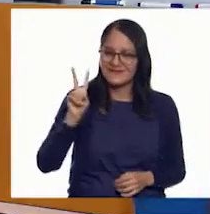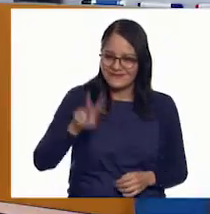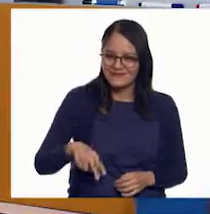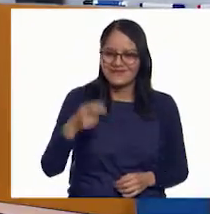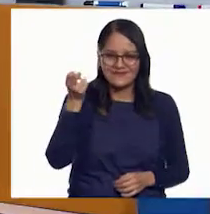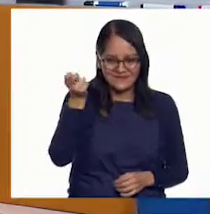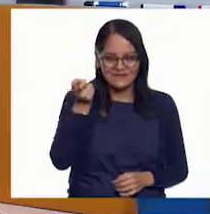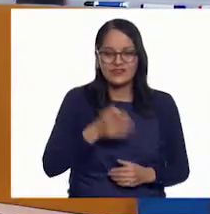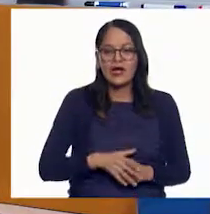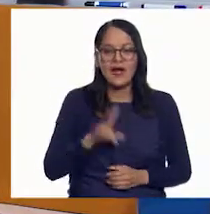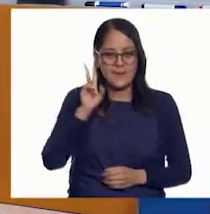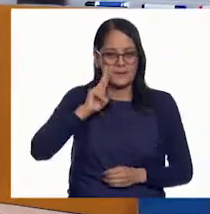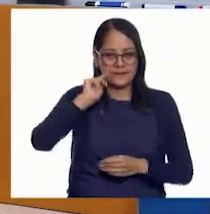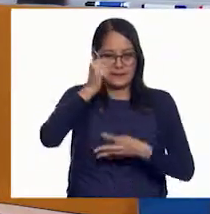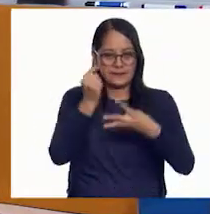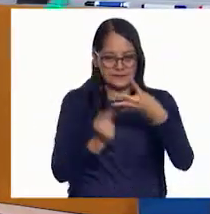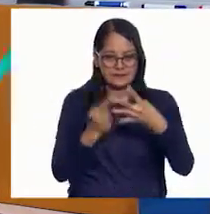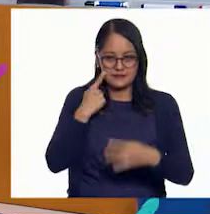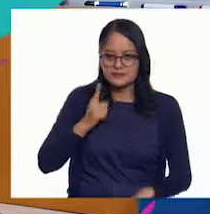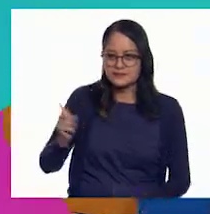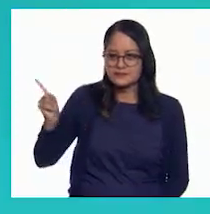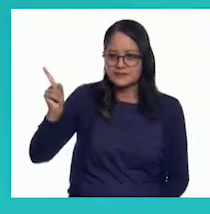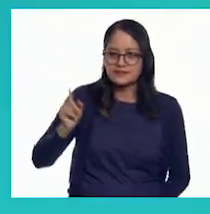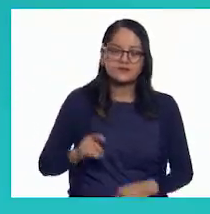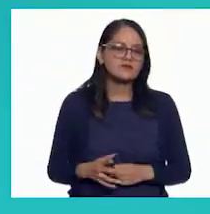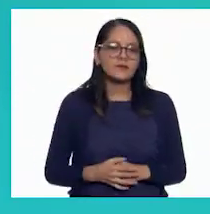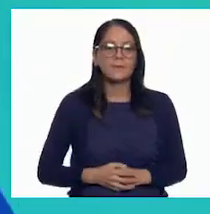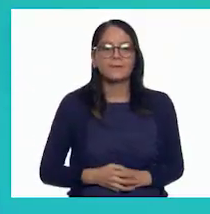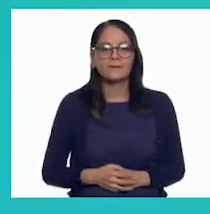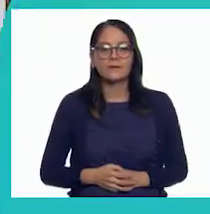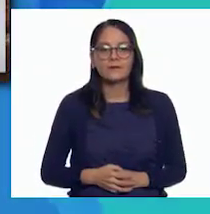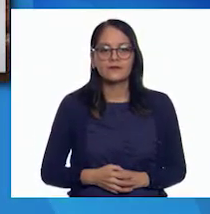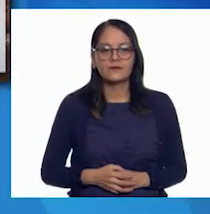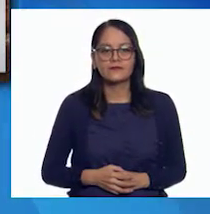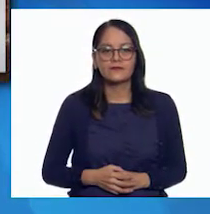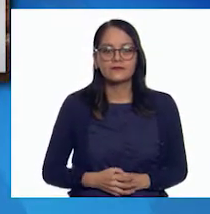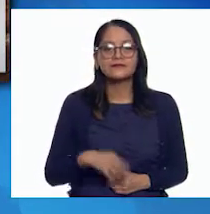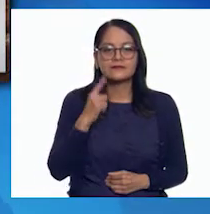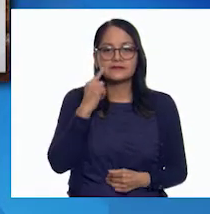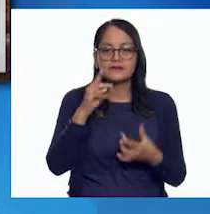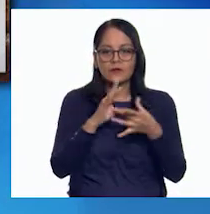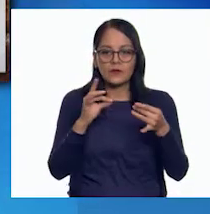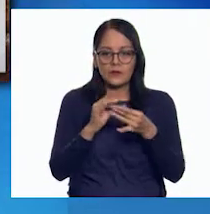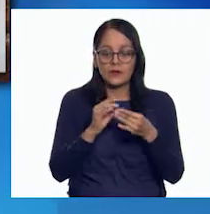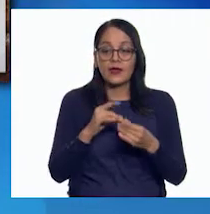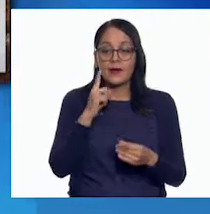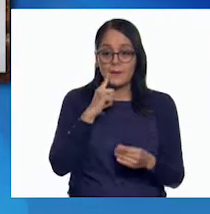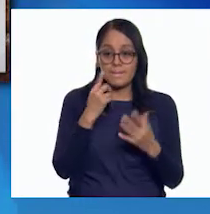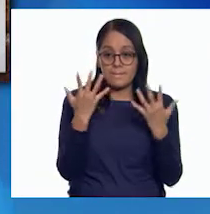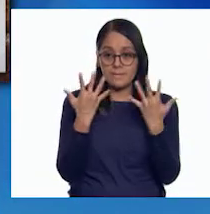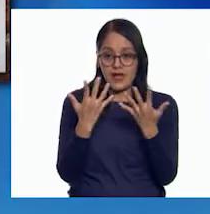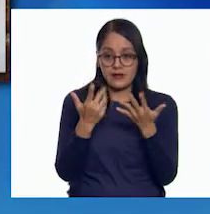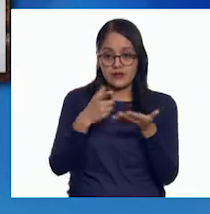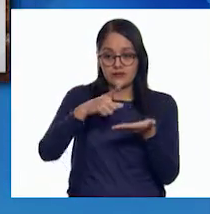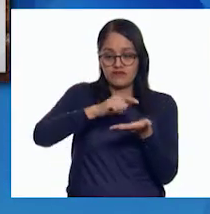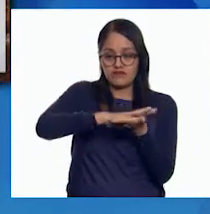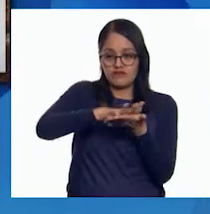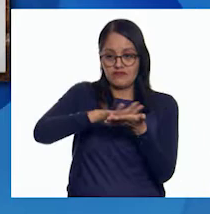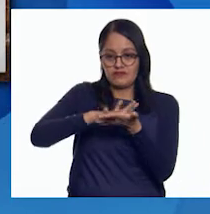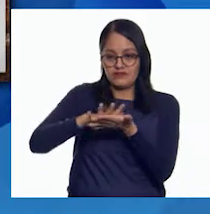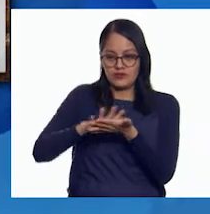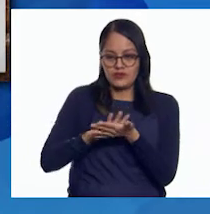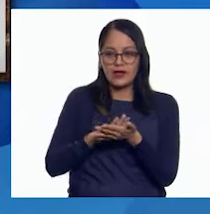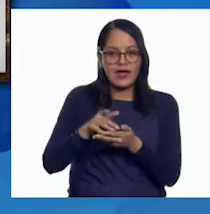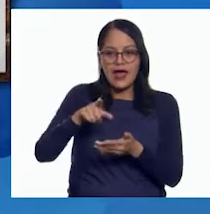bueno, vamos a ver la receta. A ver. ¿Te parece? A ver. Vamos a verla. Mira, dice desinfectante para manos sin alcohol y